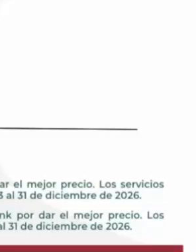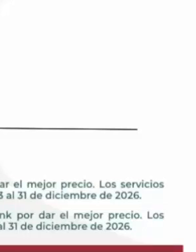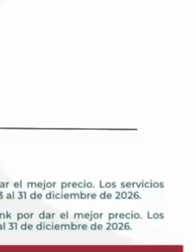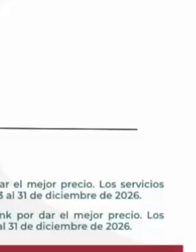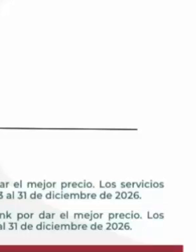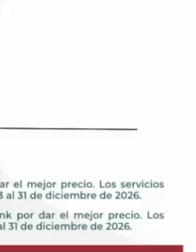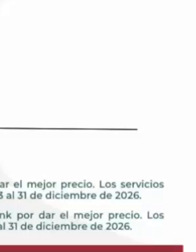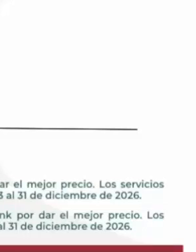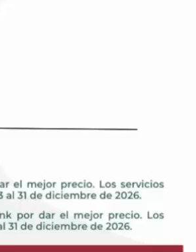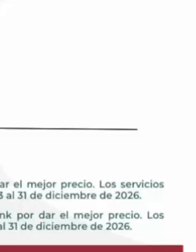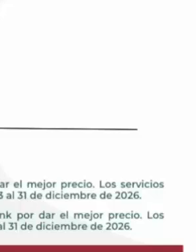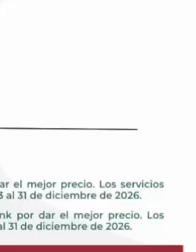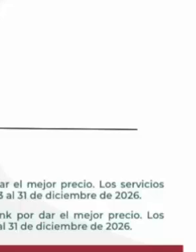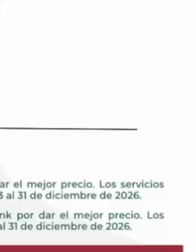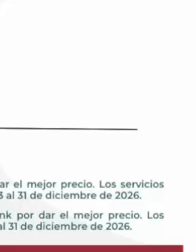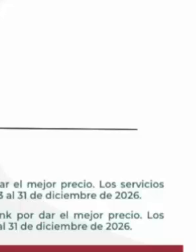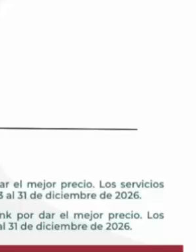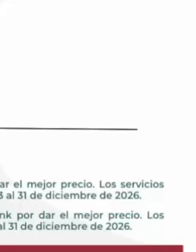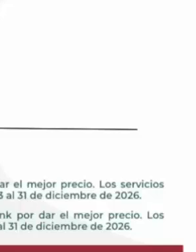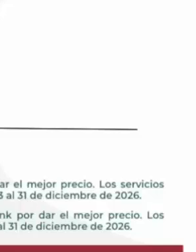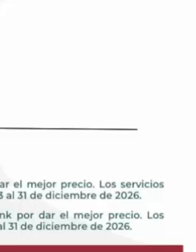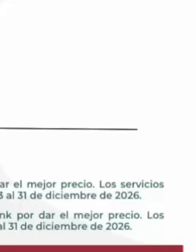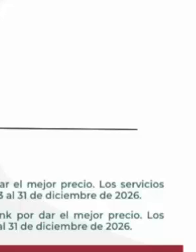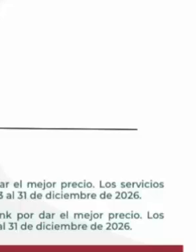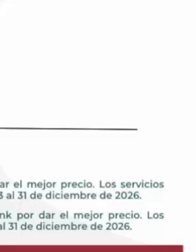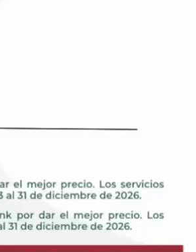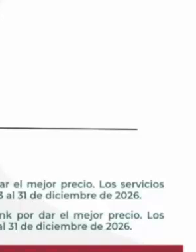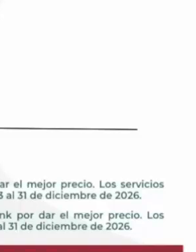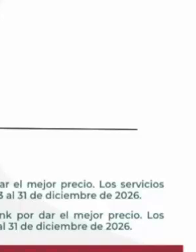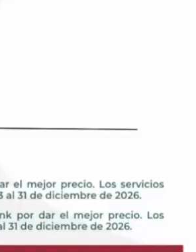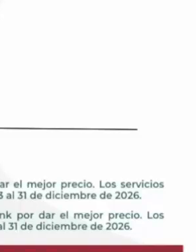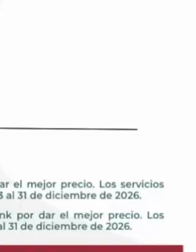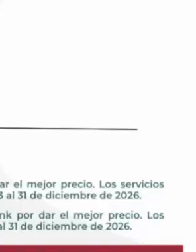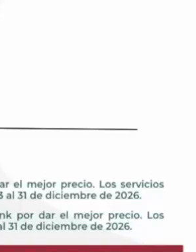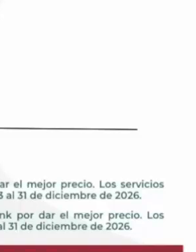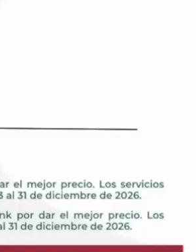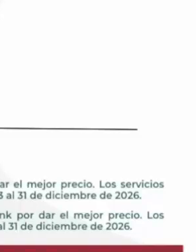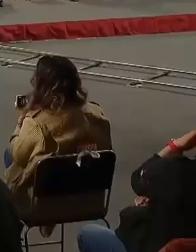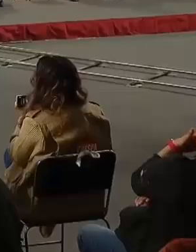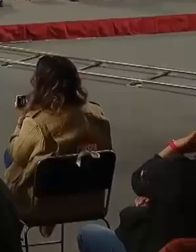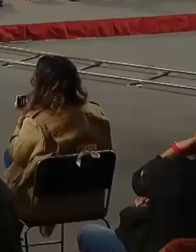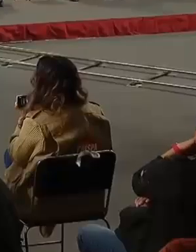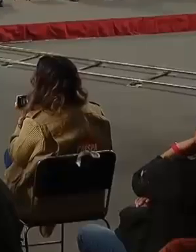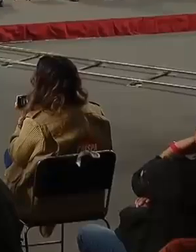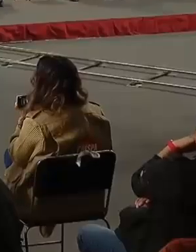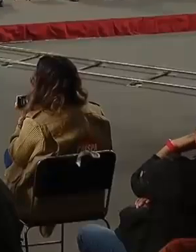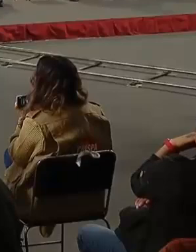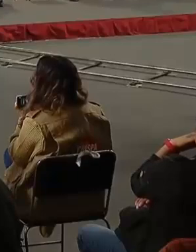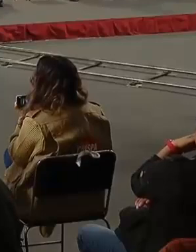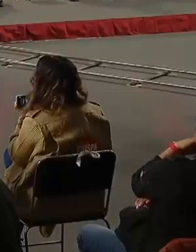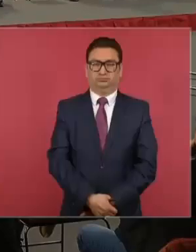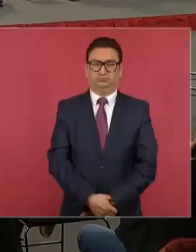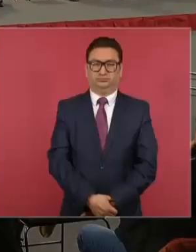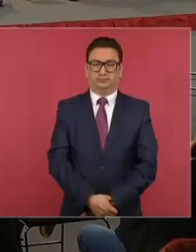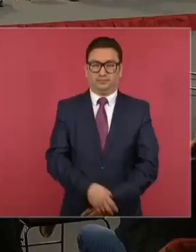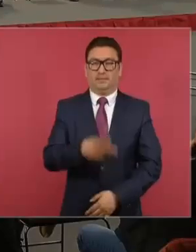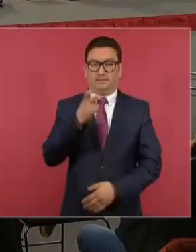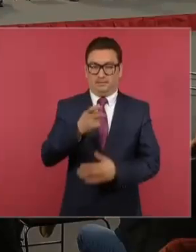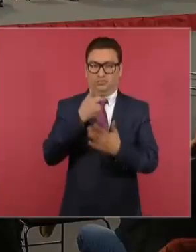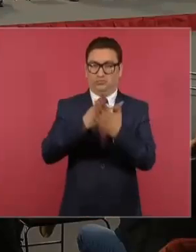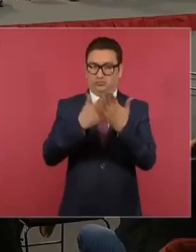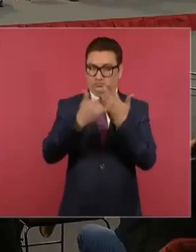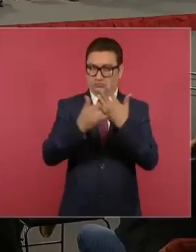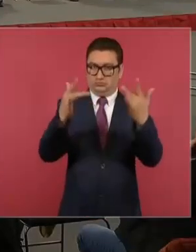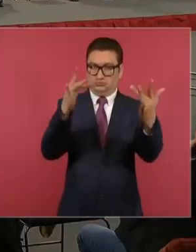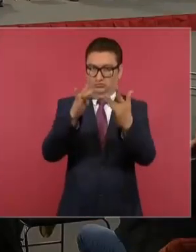de técnicamente de modificaciones al servicio para que le pudiera funcionar a este proyecto de conectividad.